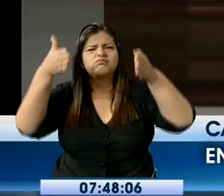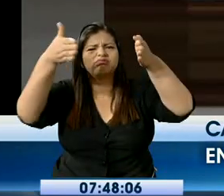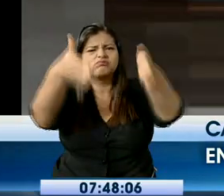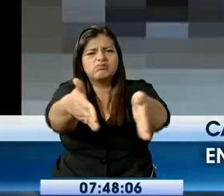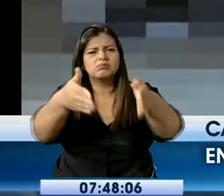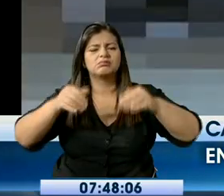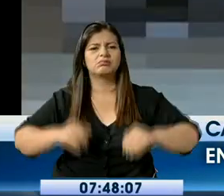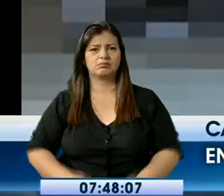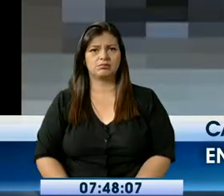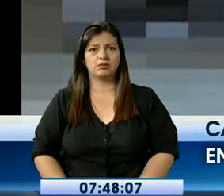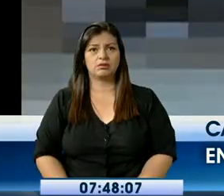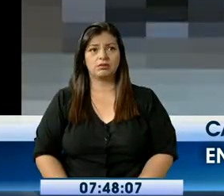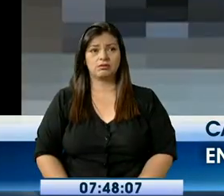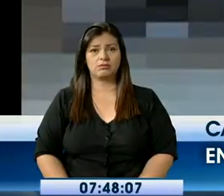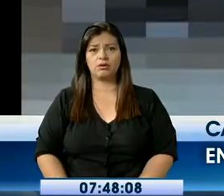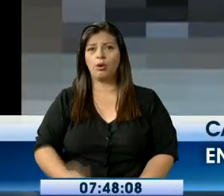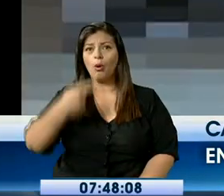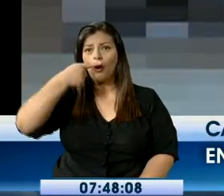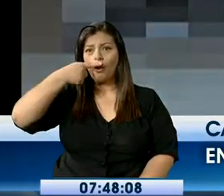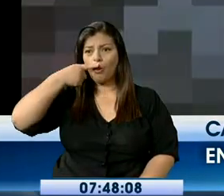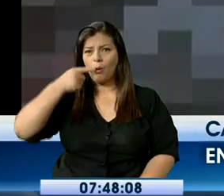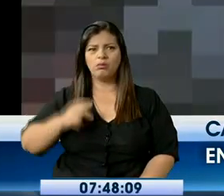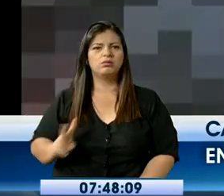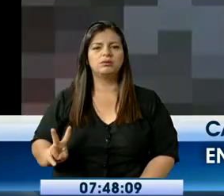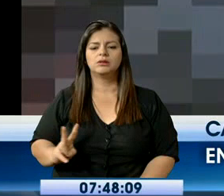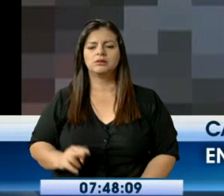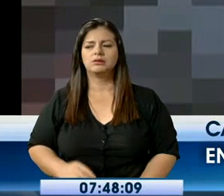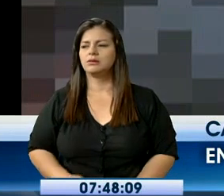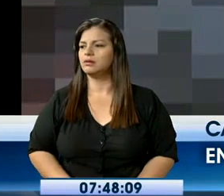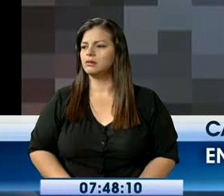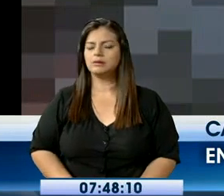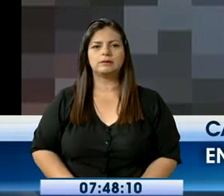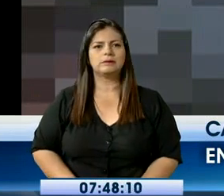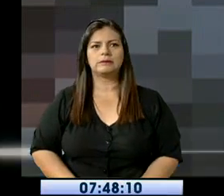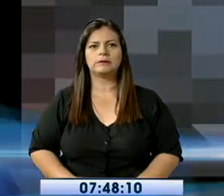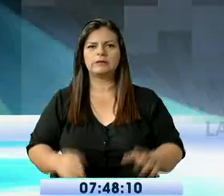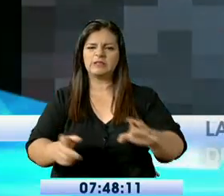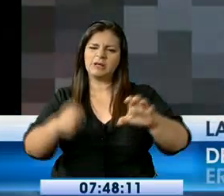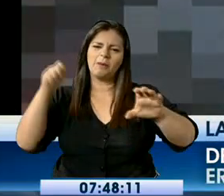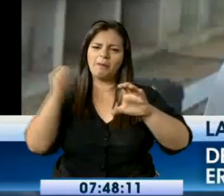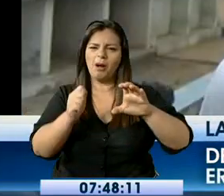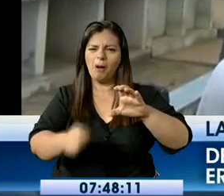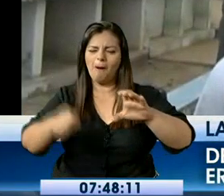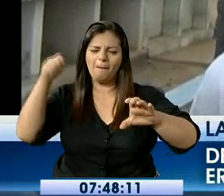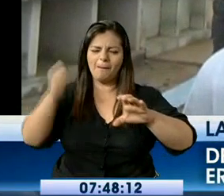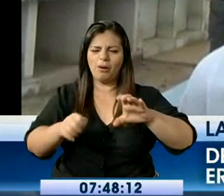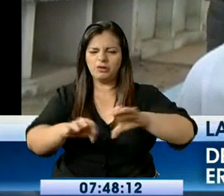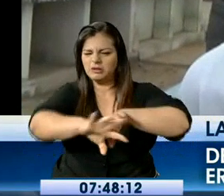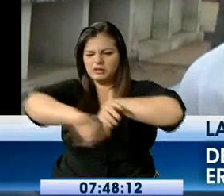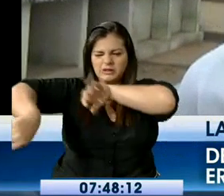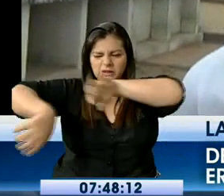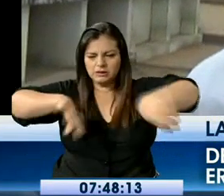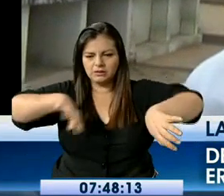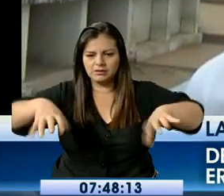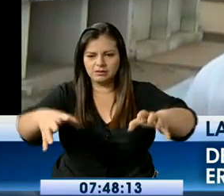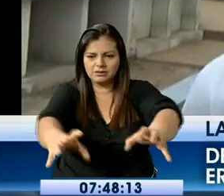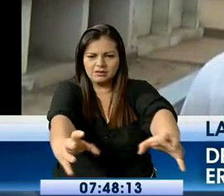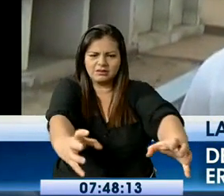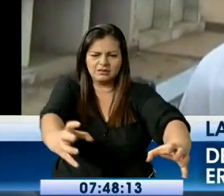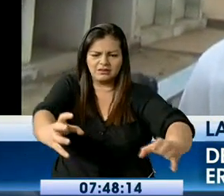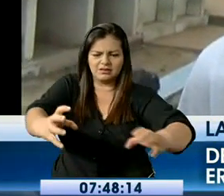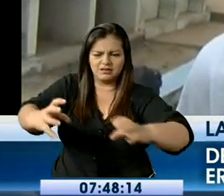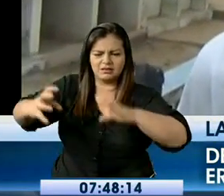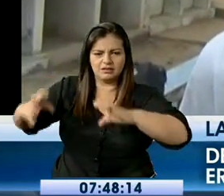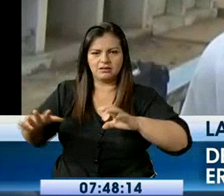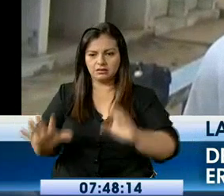abusada sexualmente por sujetos desconocidos. Al aire libre quedó su féretro en uno de los pasillos del Campo Santo. No sé justamente por